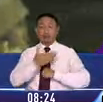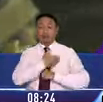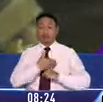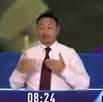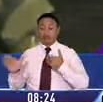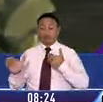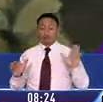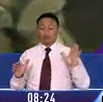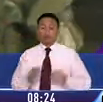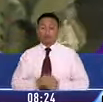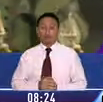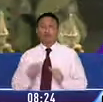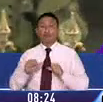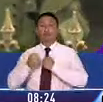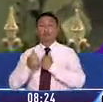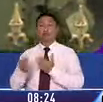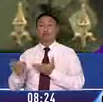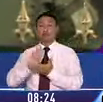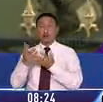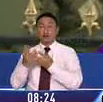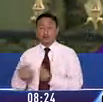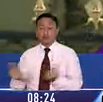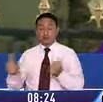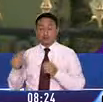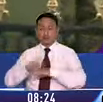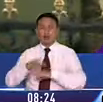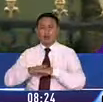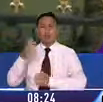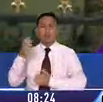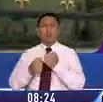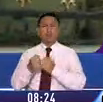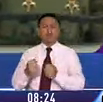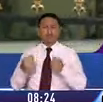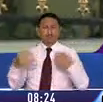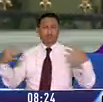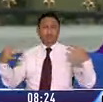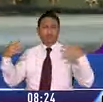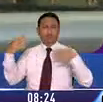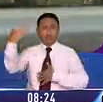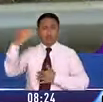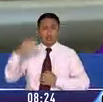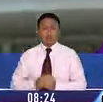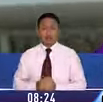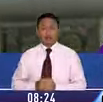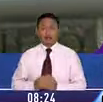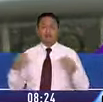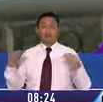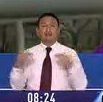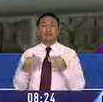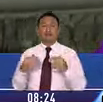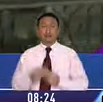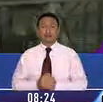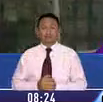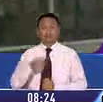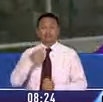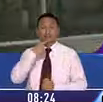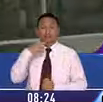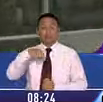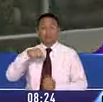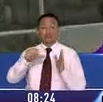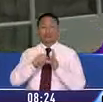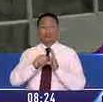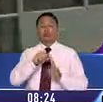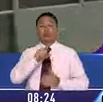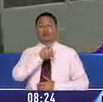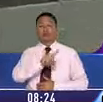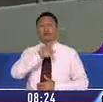disolver la Asamblea Nacional por grave crisis política y conmoción interna. Tal cual como de conformidad con el artículo 148